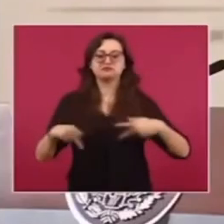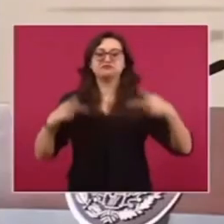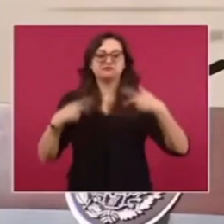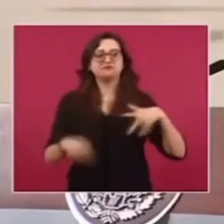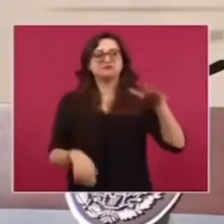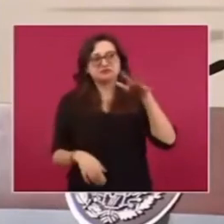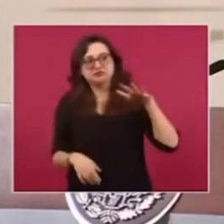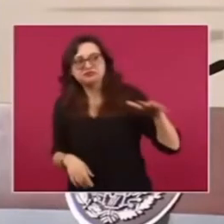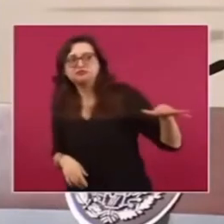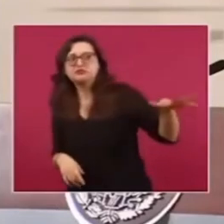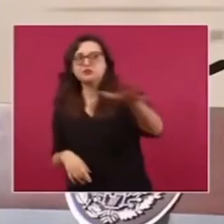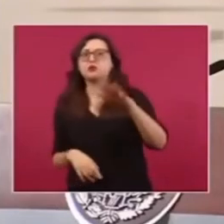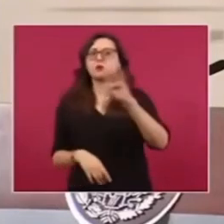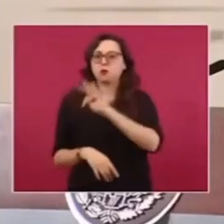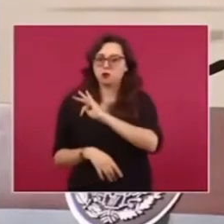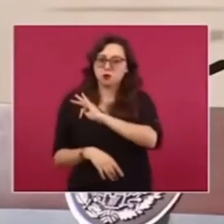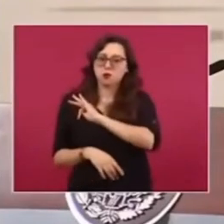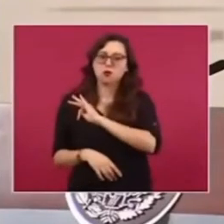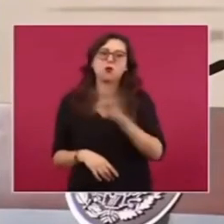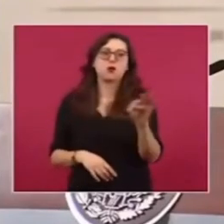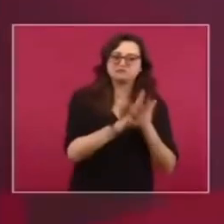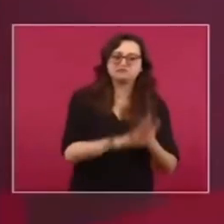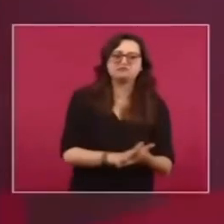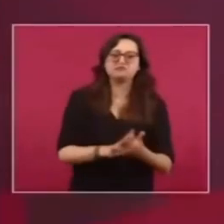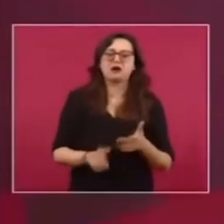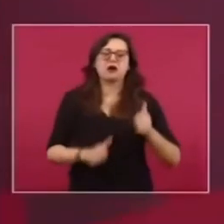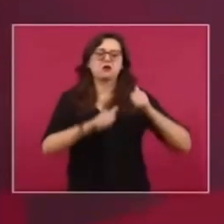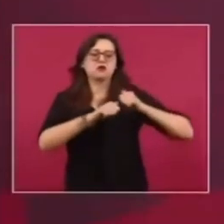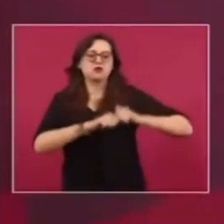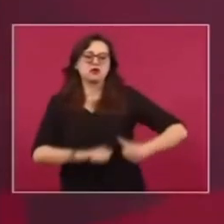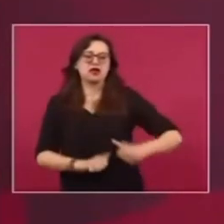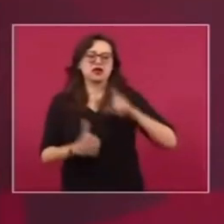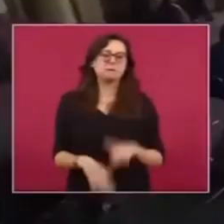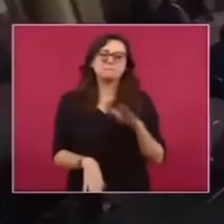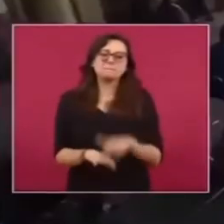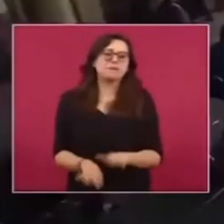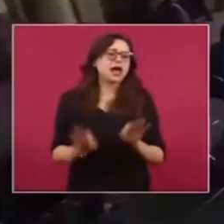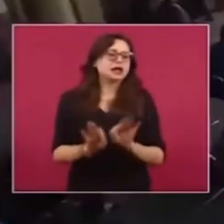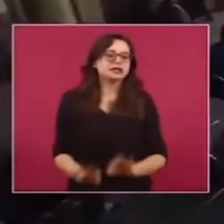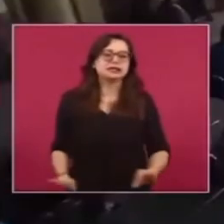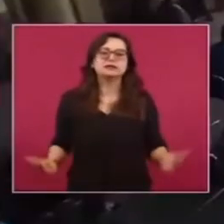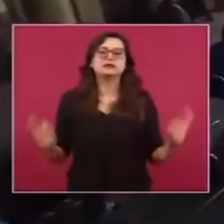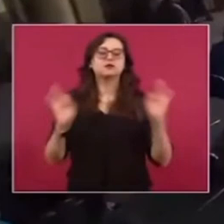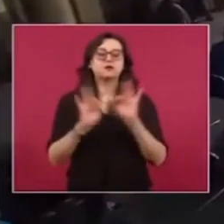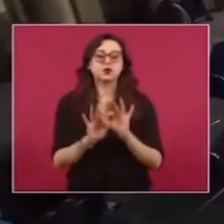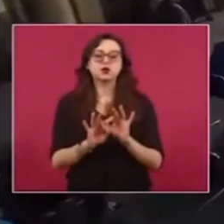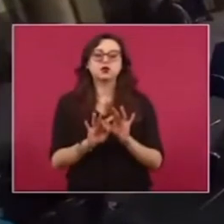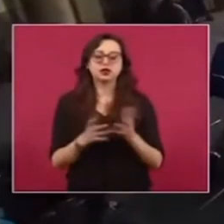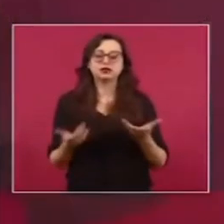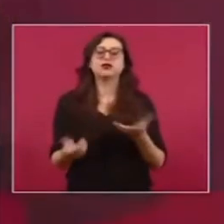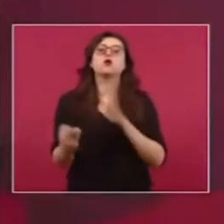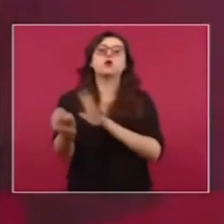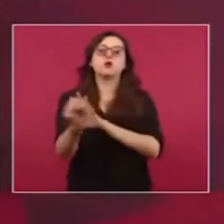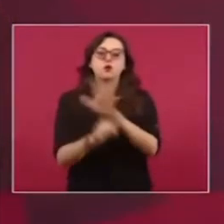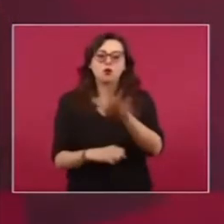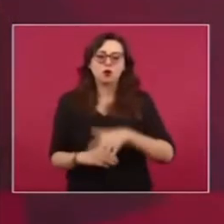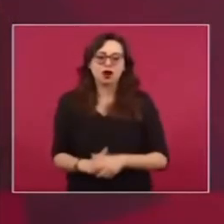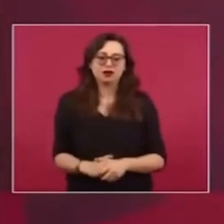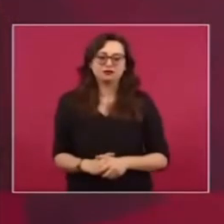son los funcionarios. La democracia se convierte en realidad, se convierte en